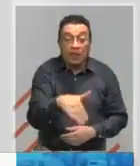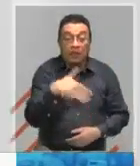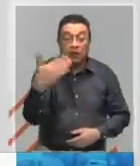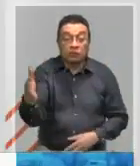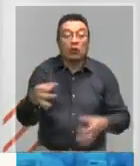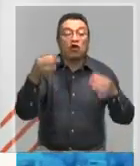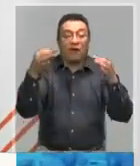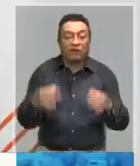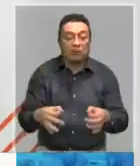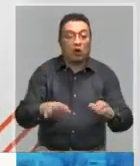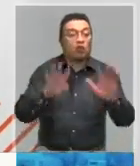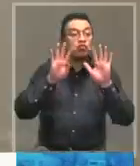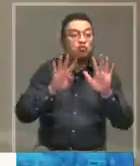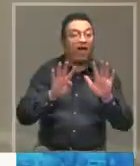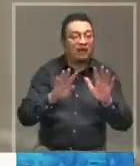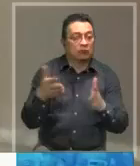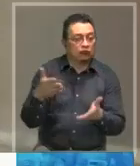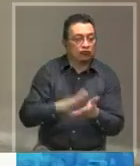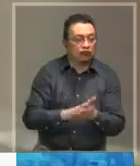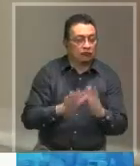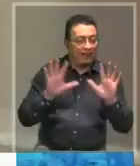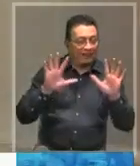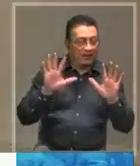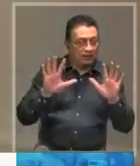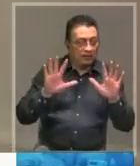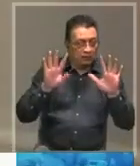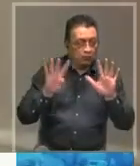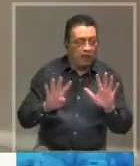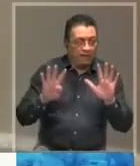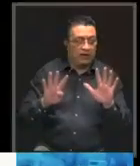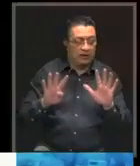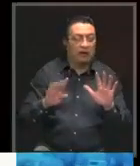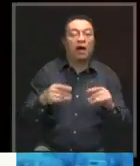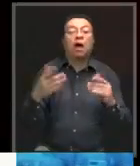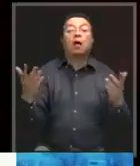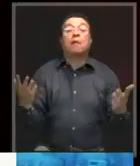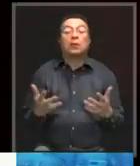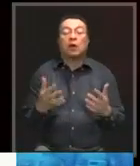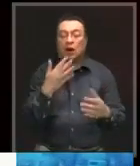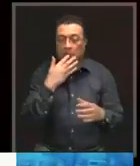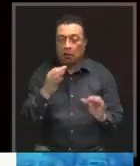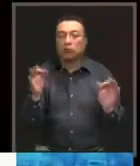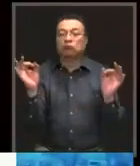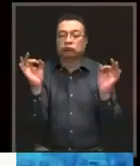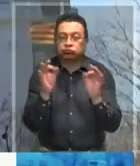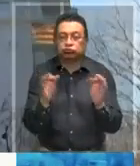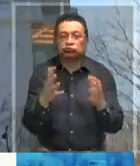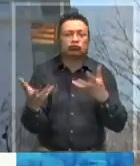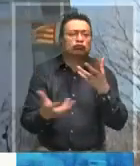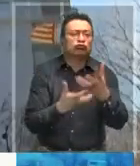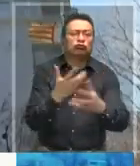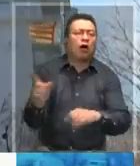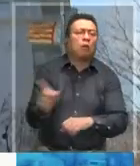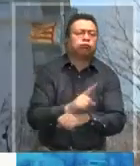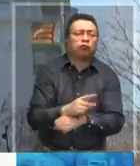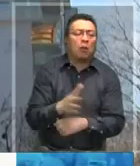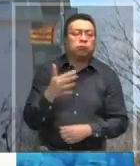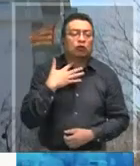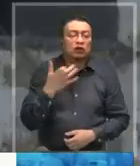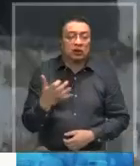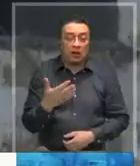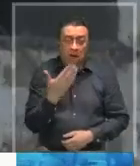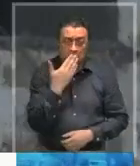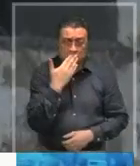que eran 9 los fallecidos. La pregunta es, ¿qué explica la rápida propagación del fuego? Desde el Colegio de